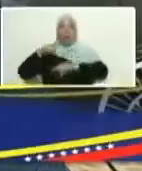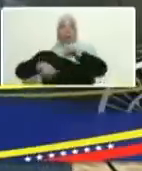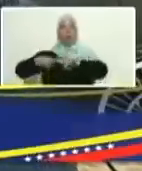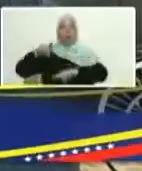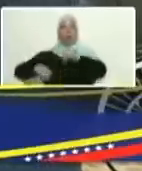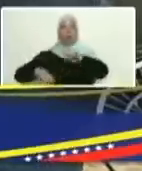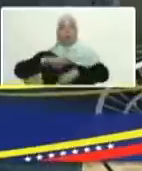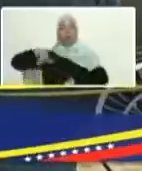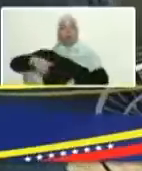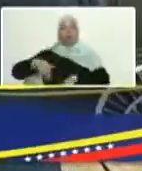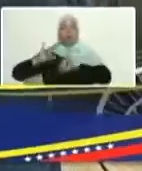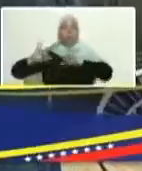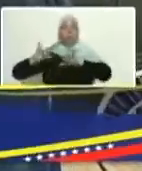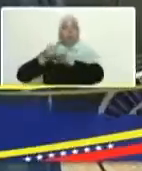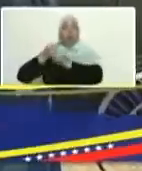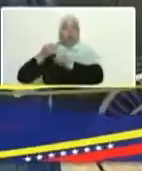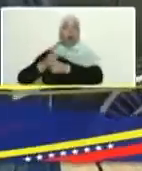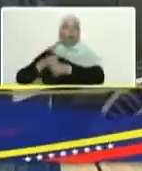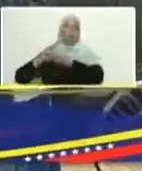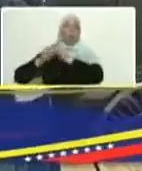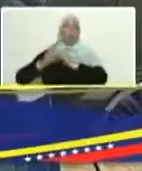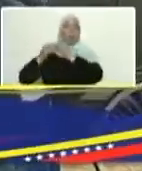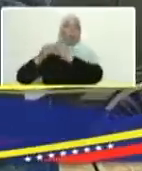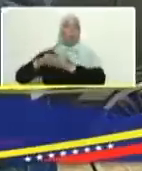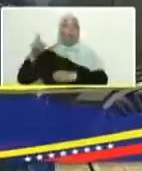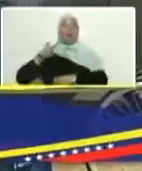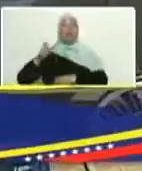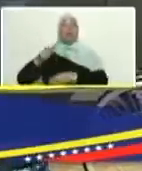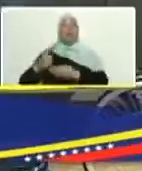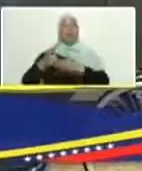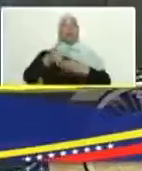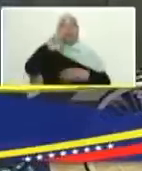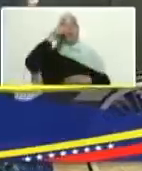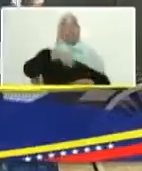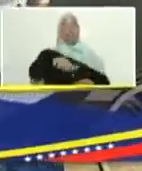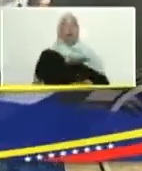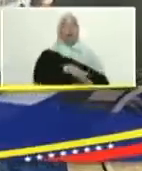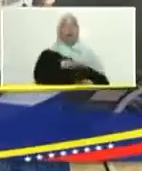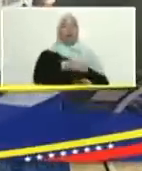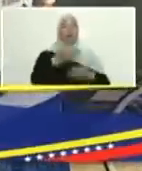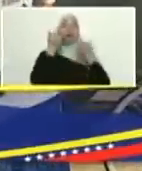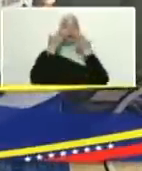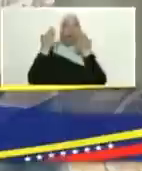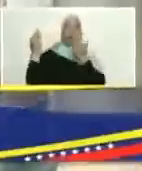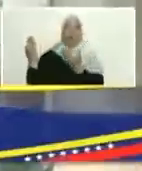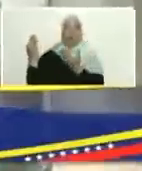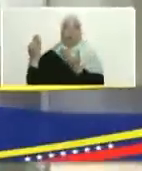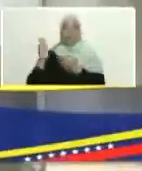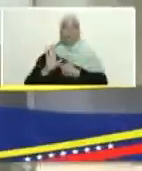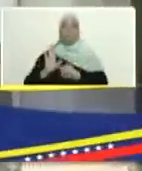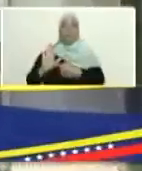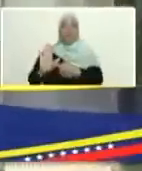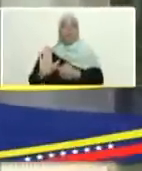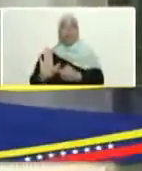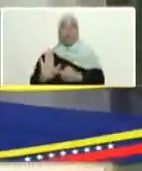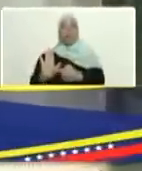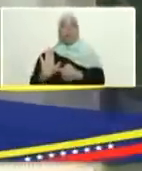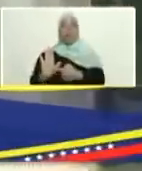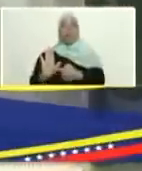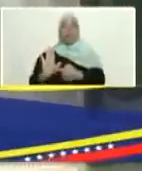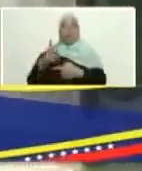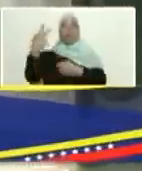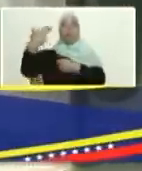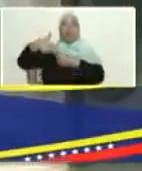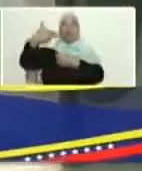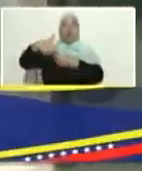para generar bienes y servicios que satisfagan las necesidades de nuestro pueblo. Aquí les voy a mostrar lo que es el coque